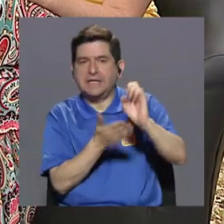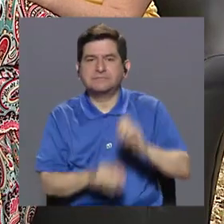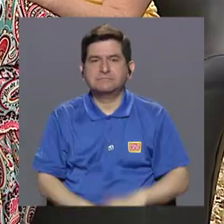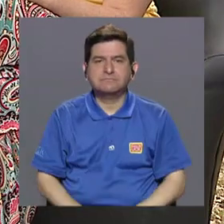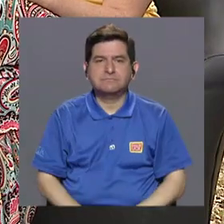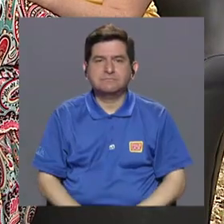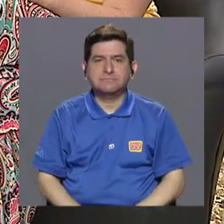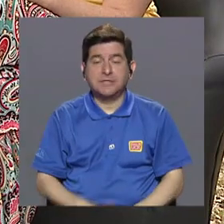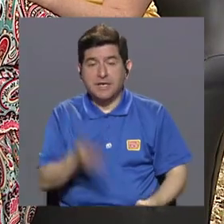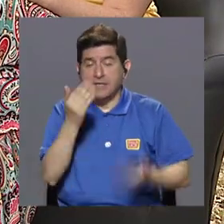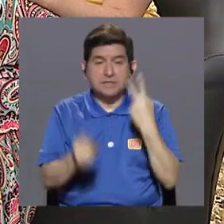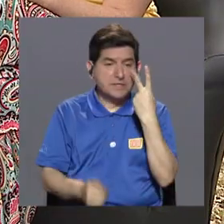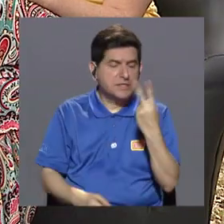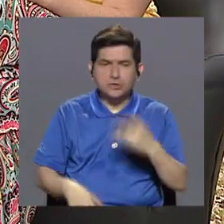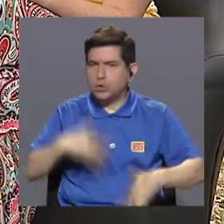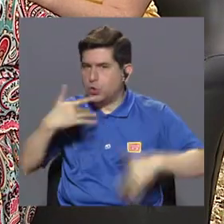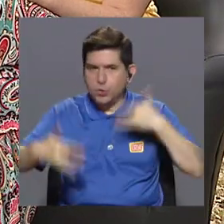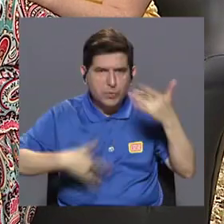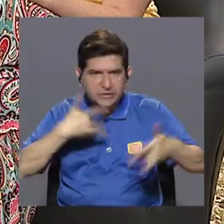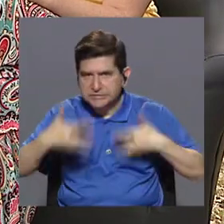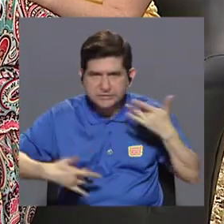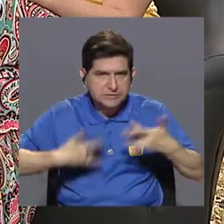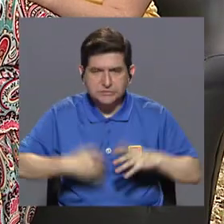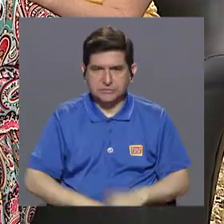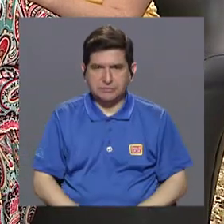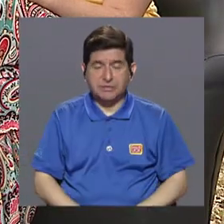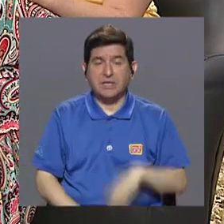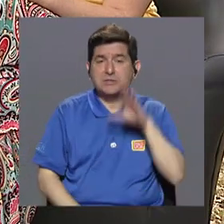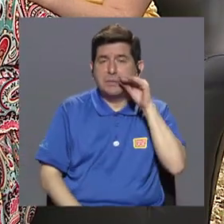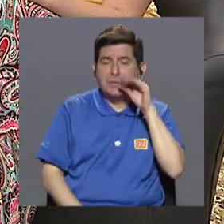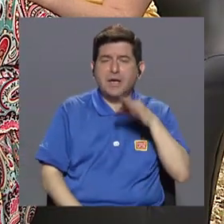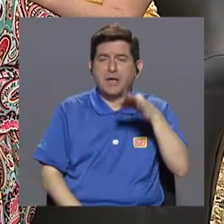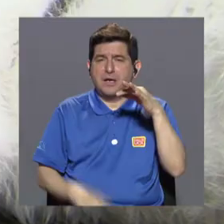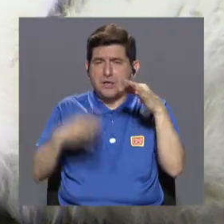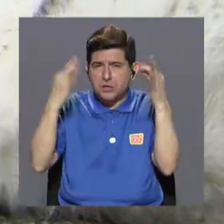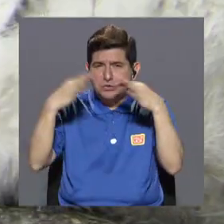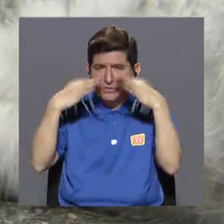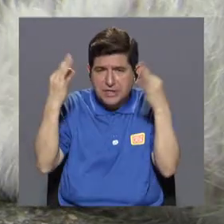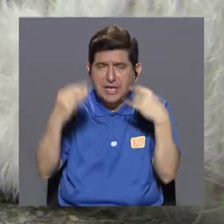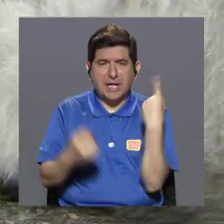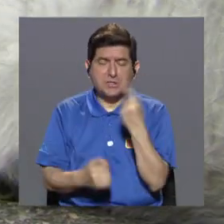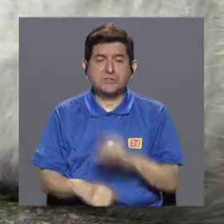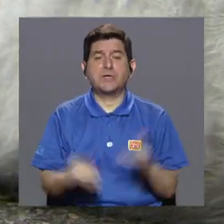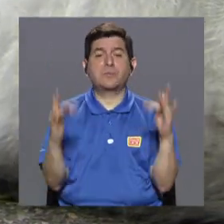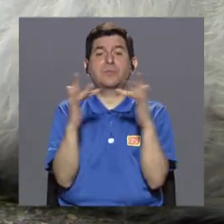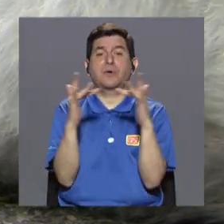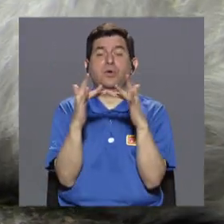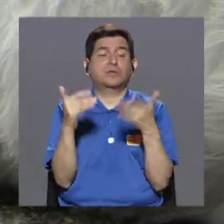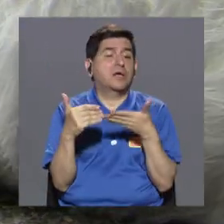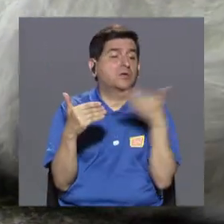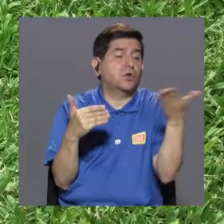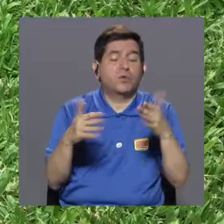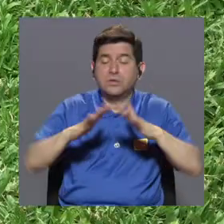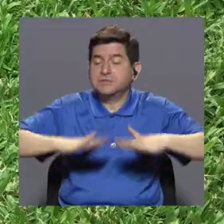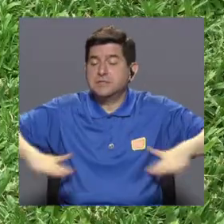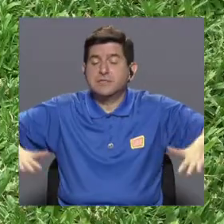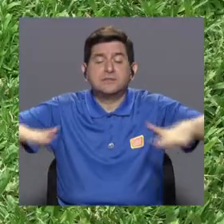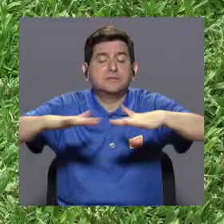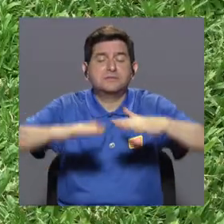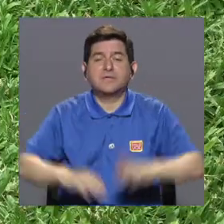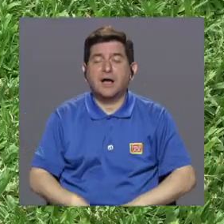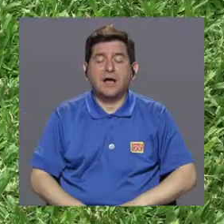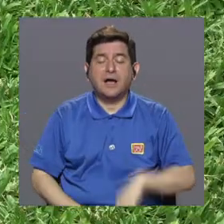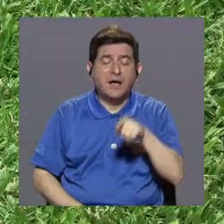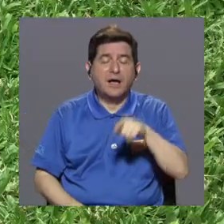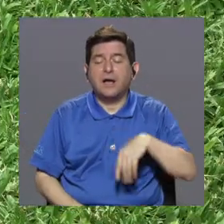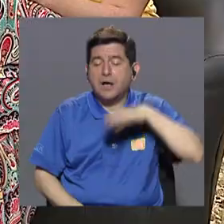muchas veces, aunque no veamos síntomas, como ellos, de los perros y los gatos, por ejemplo, siempre están en contacto con las cosas en el suelo. Entonces, todo lo chupan,